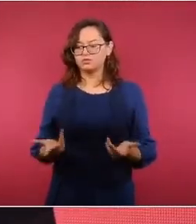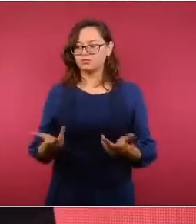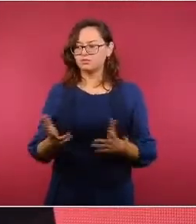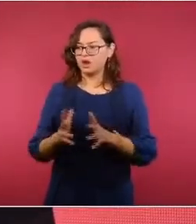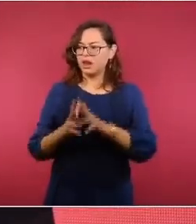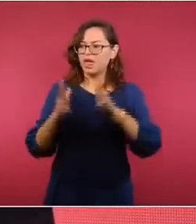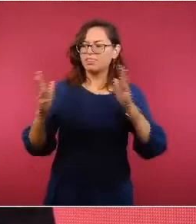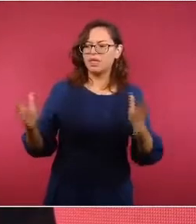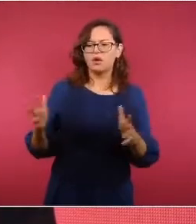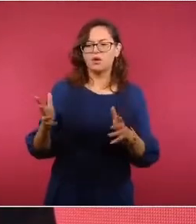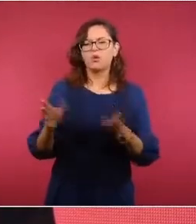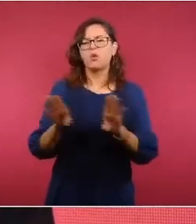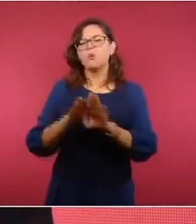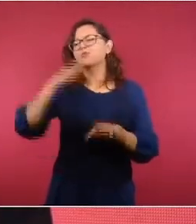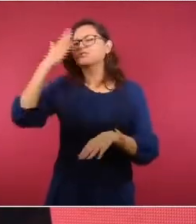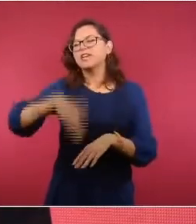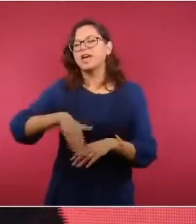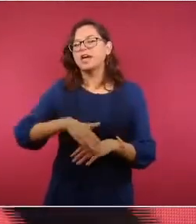cielo,